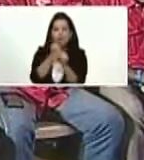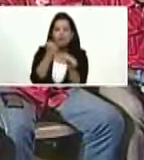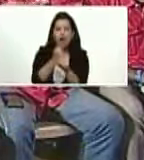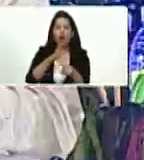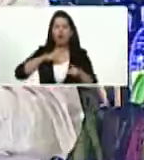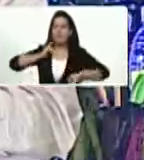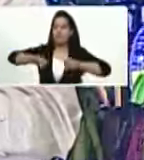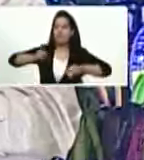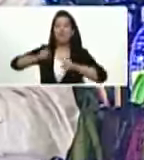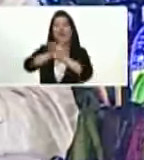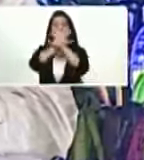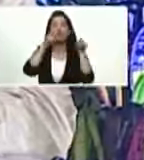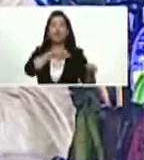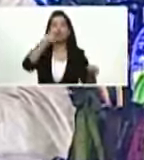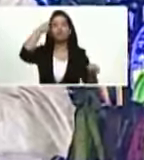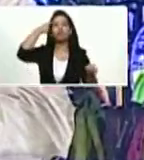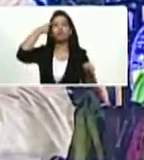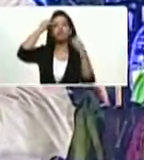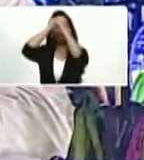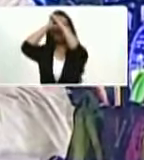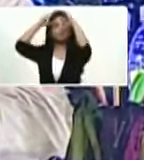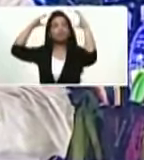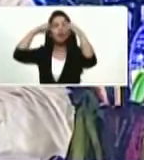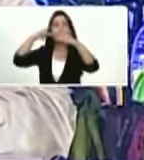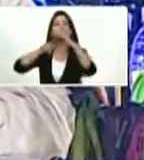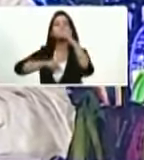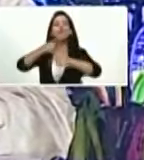con la visión productiva.